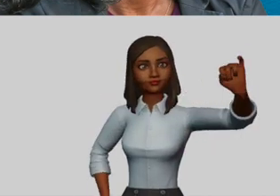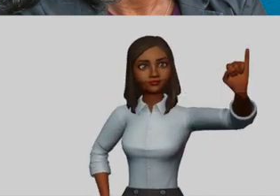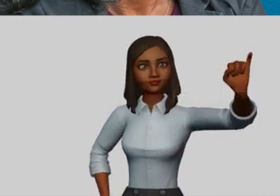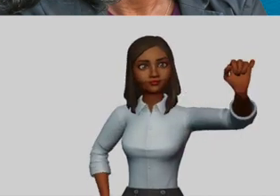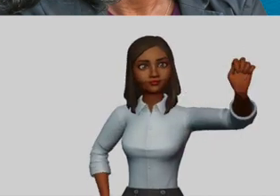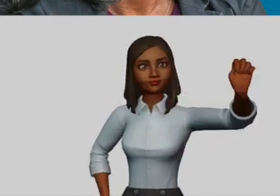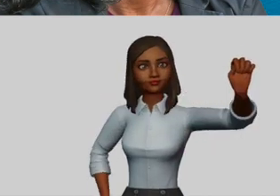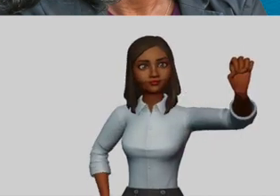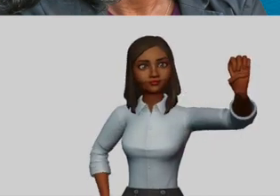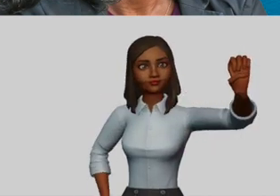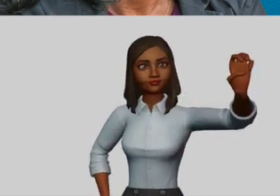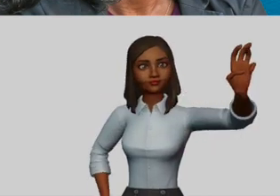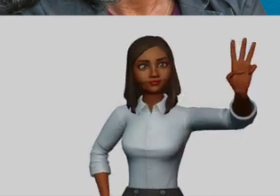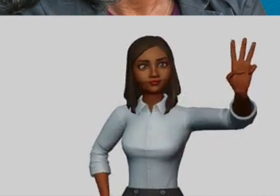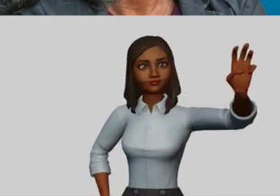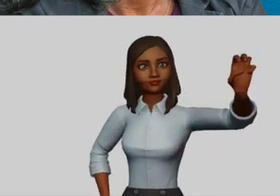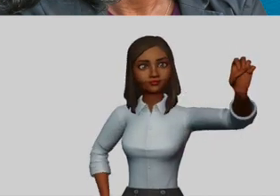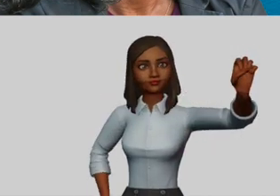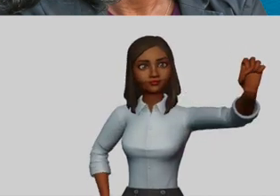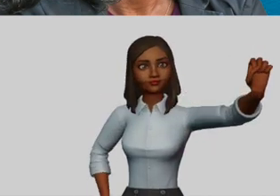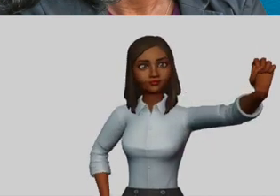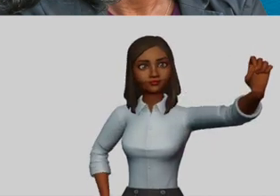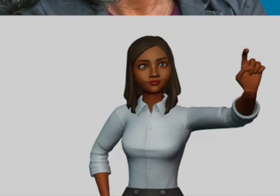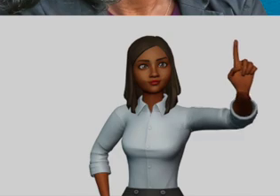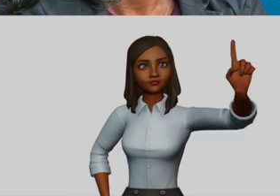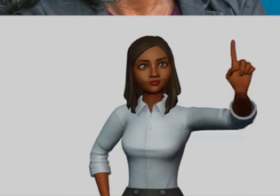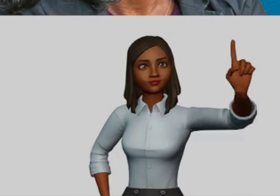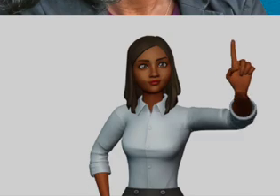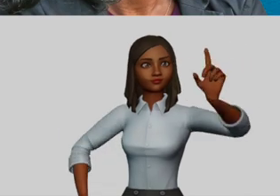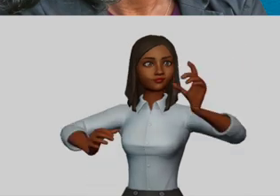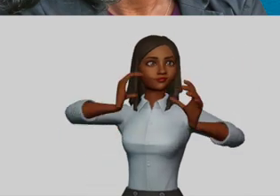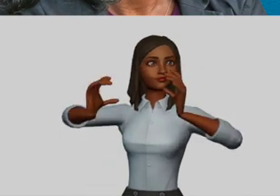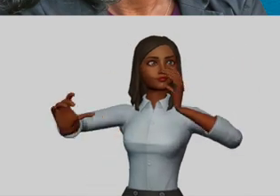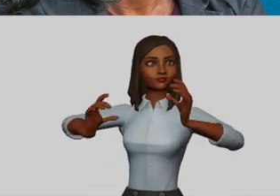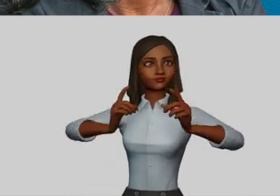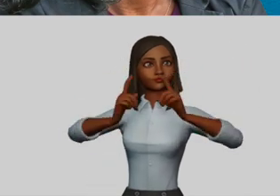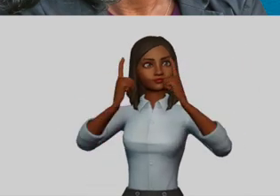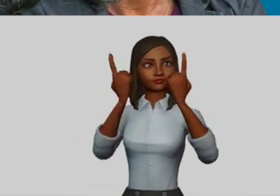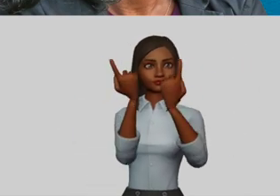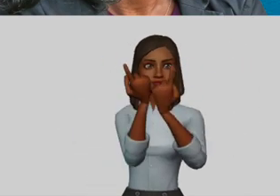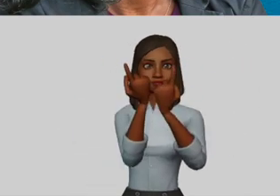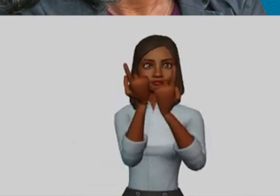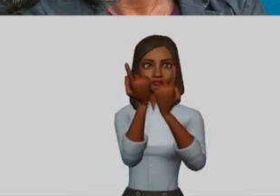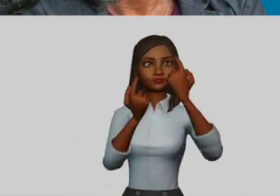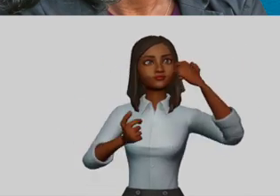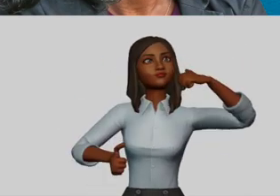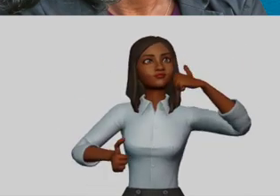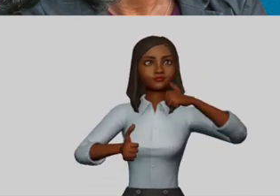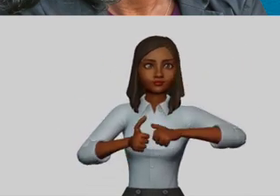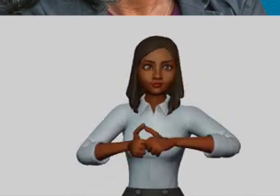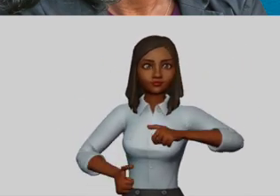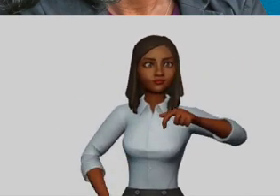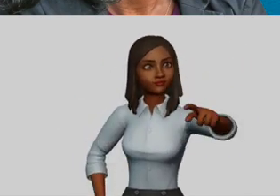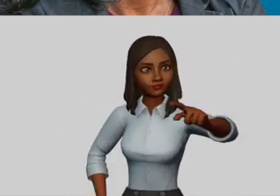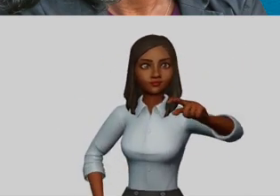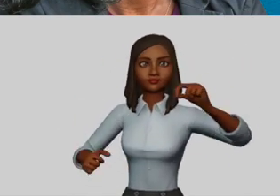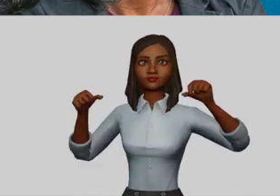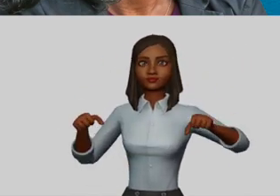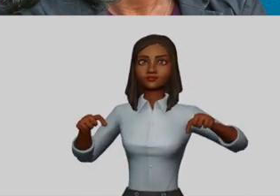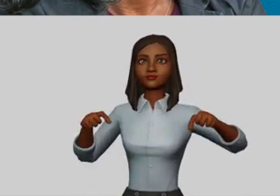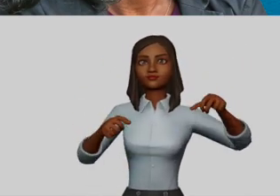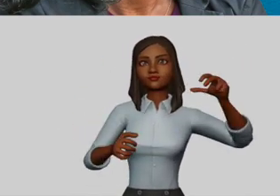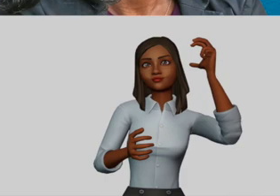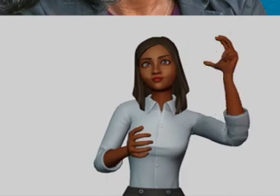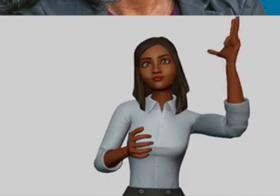les recuerdo es una iniciativa del Ministerio de Industria, Comercio y MIPYMES para conectar historias inspiradoras de